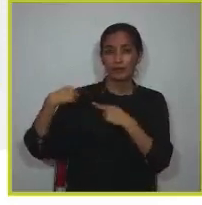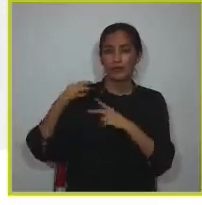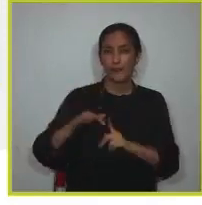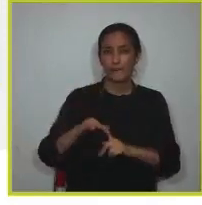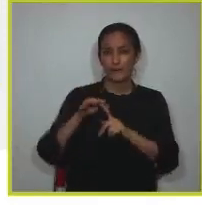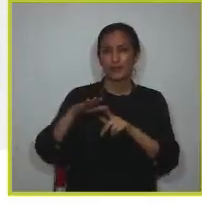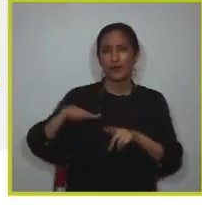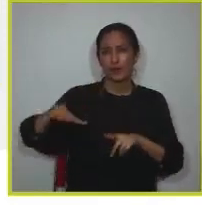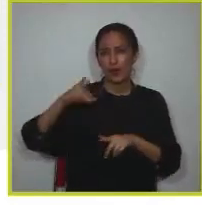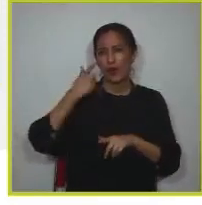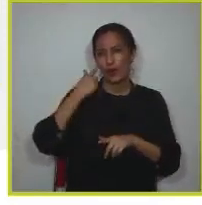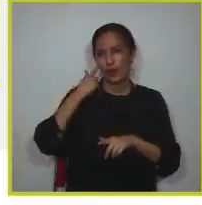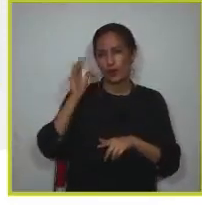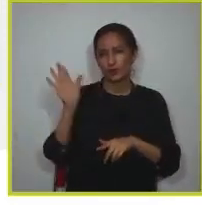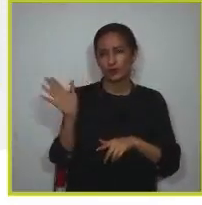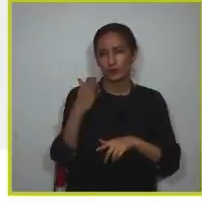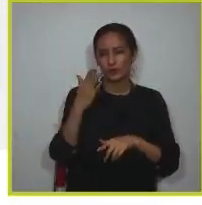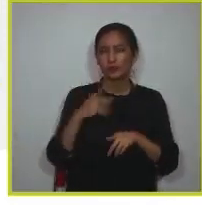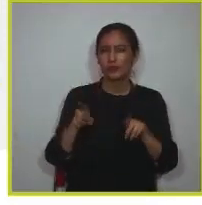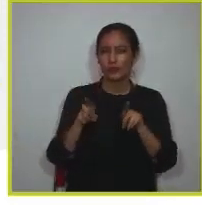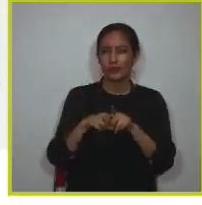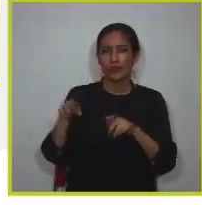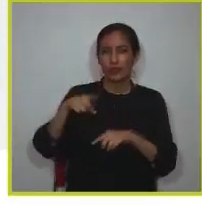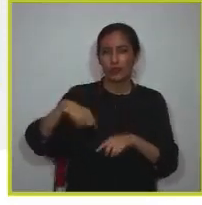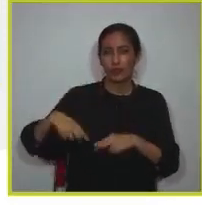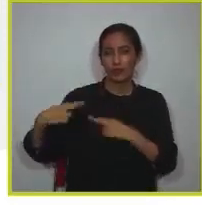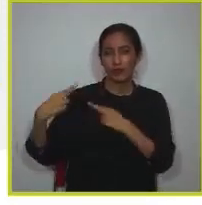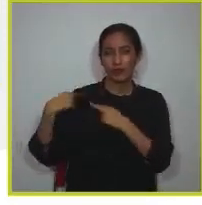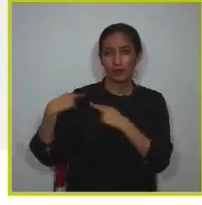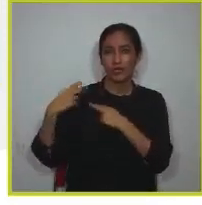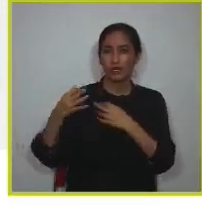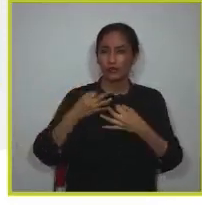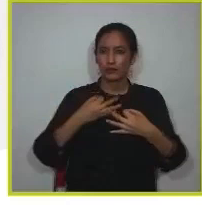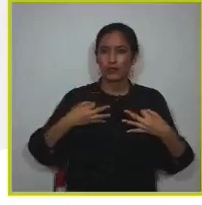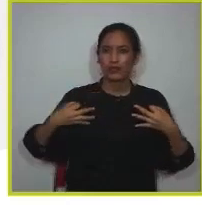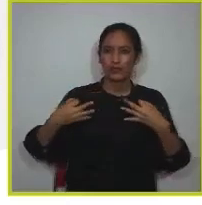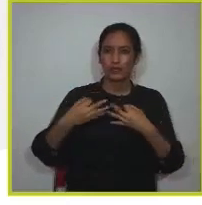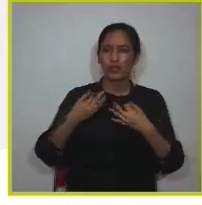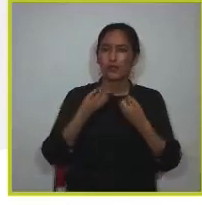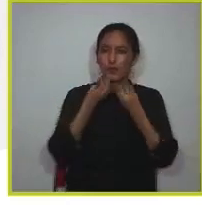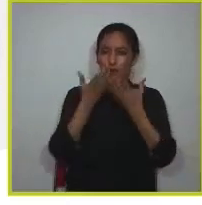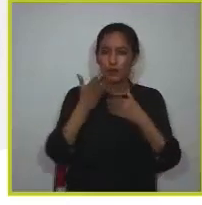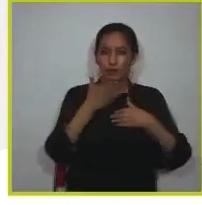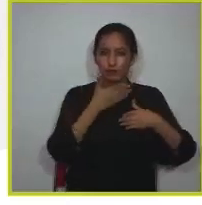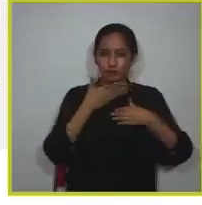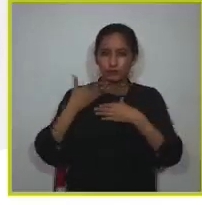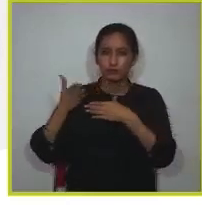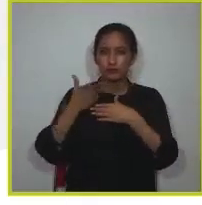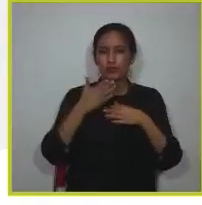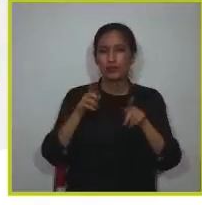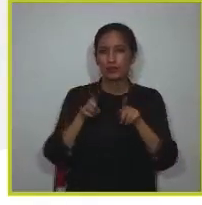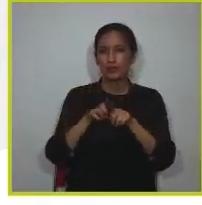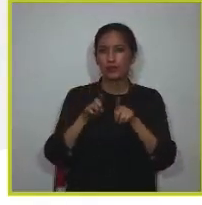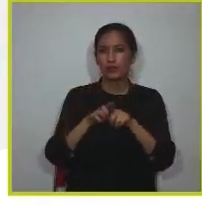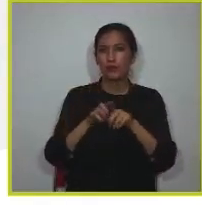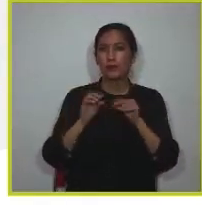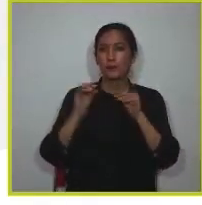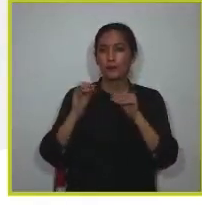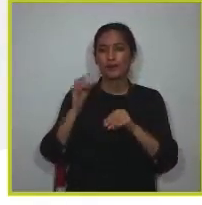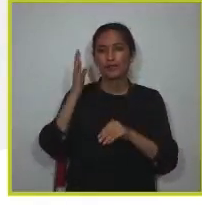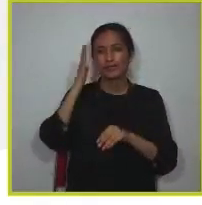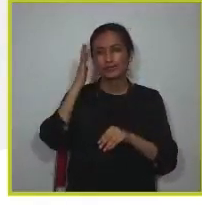del territorio y de mano con estos especialistas intercambiaron valiosa información poniendo a disposición